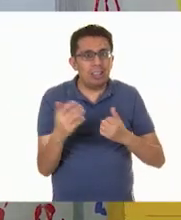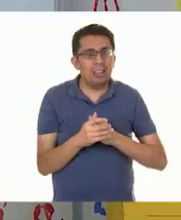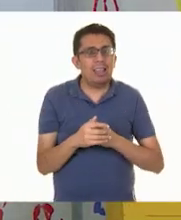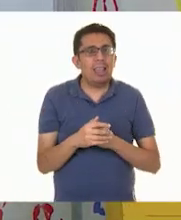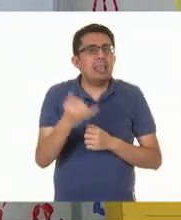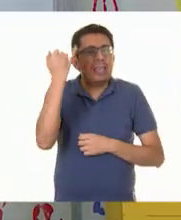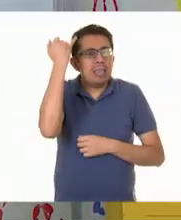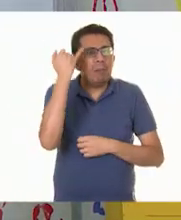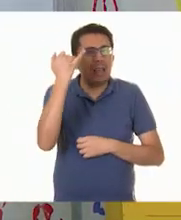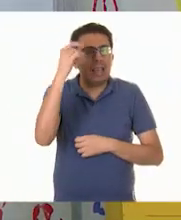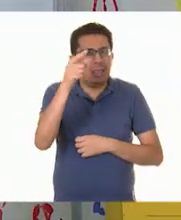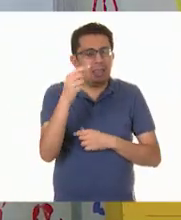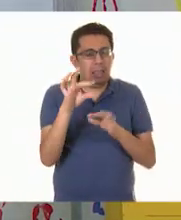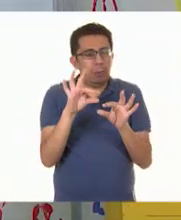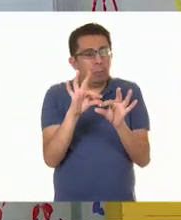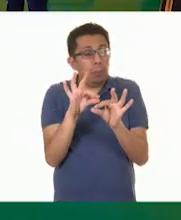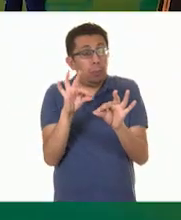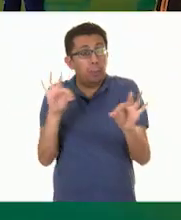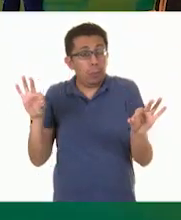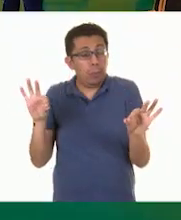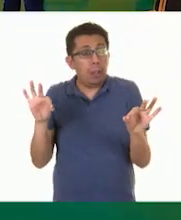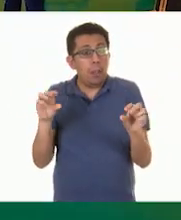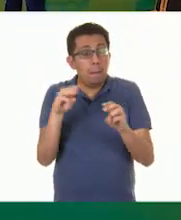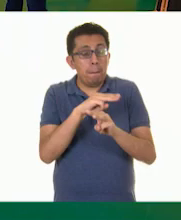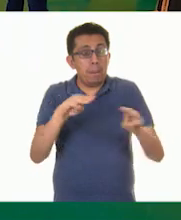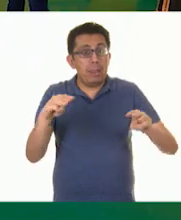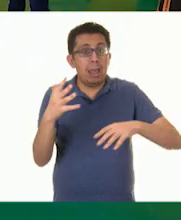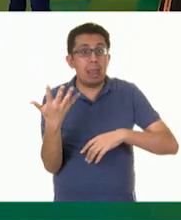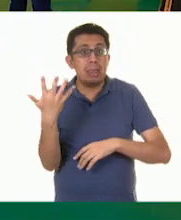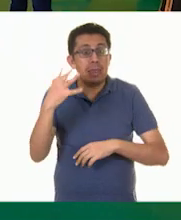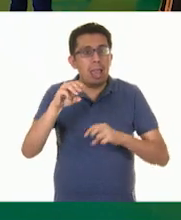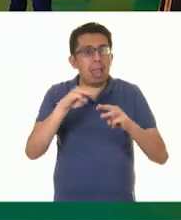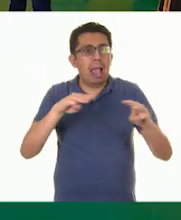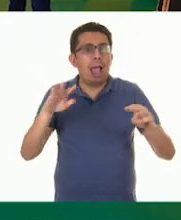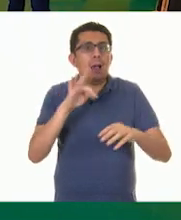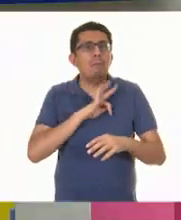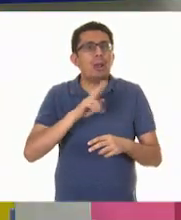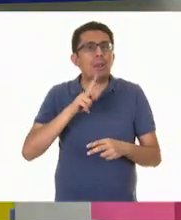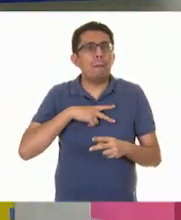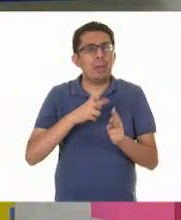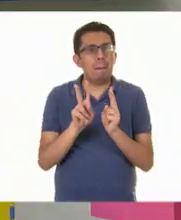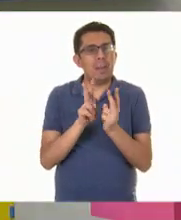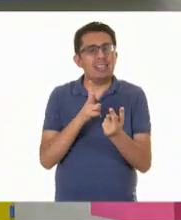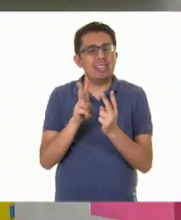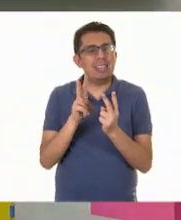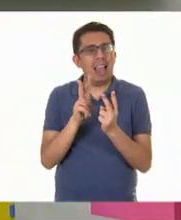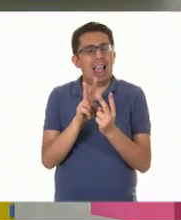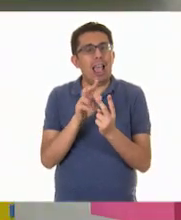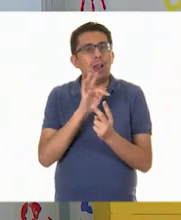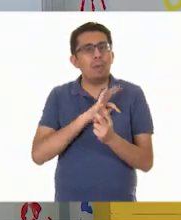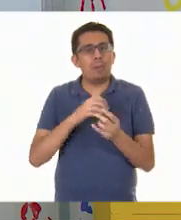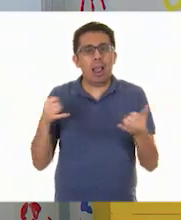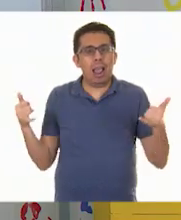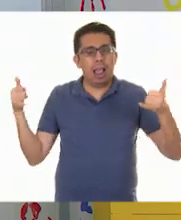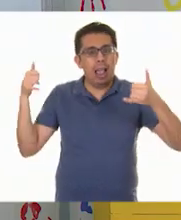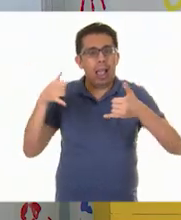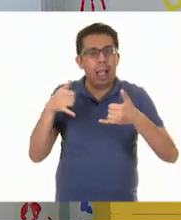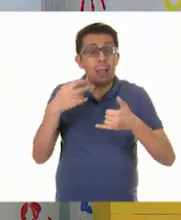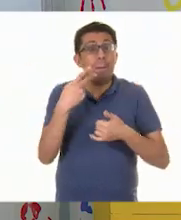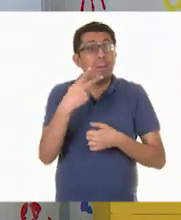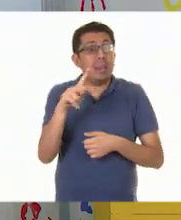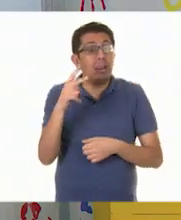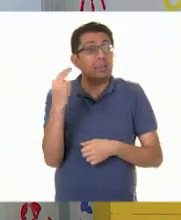de 10 metros? Pues me podría comunicar con mi vecina de enfrente. Pero tu voz tendrá que ser mucho más